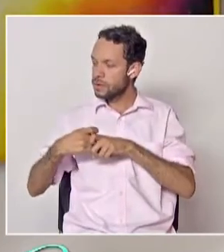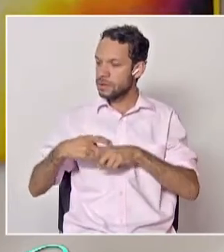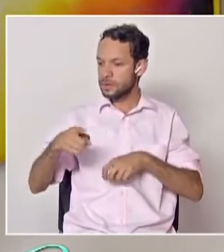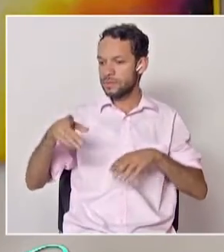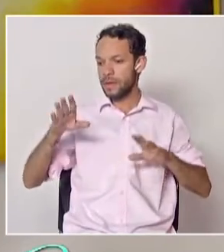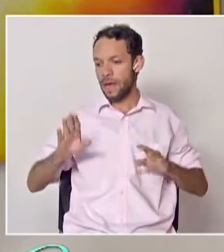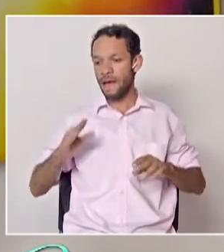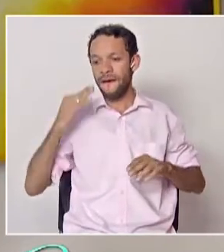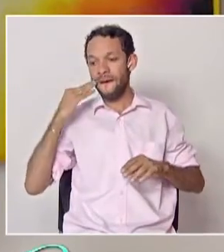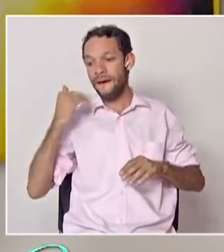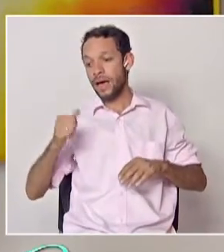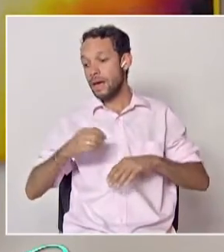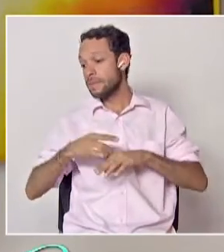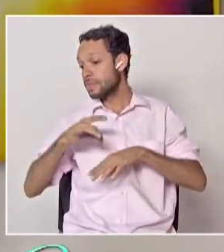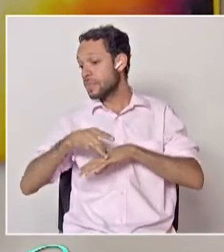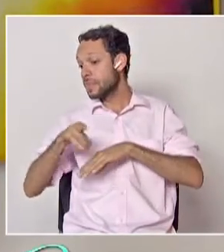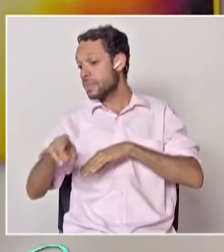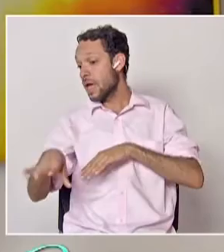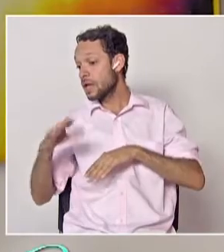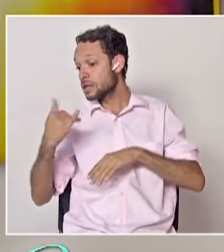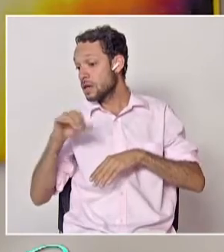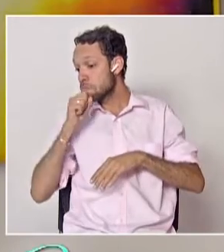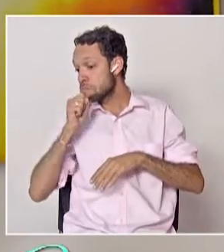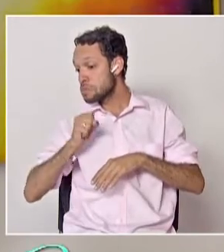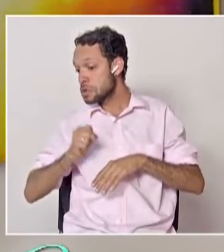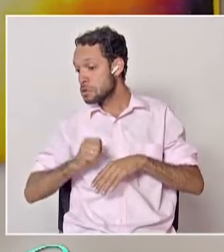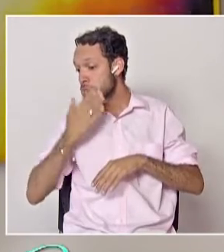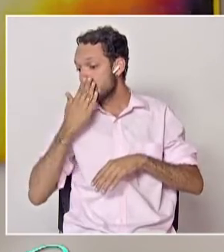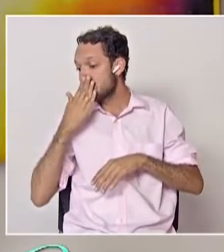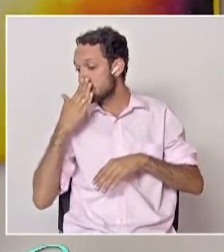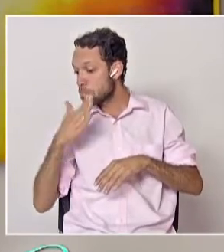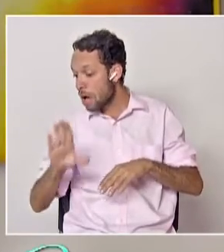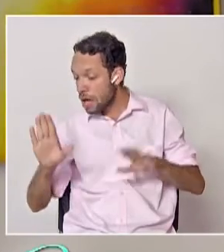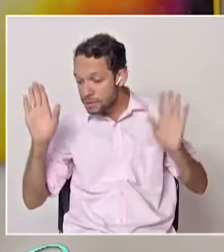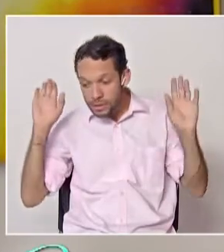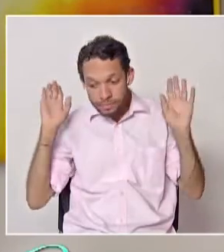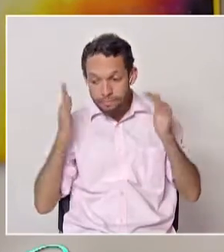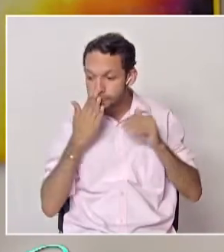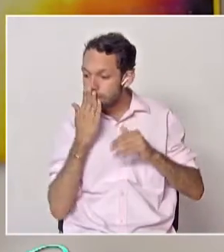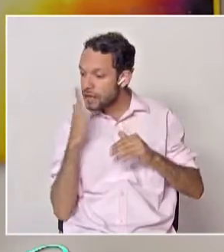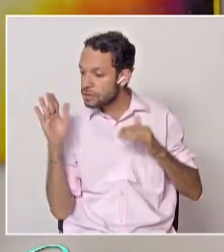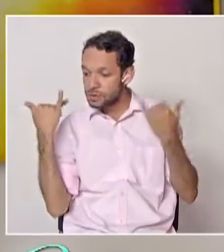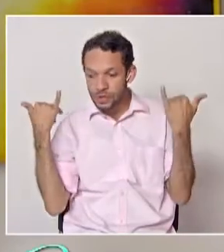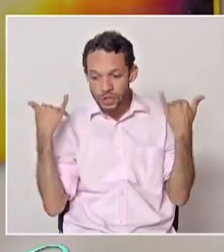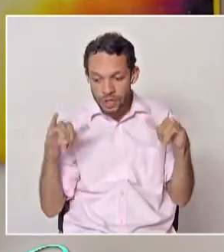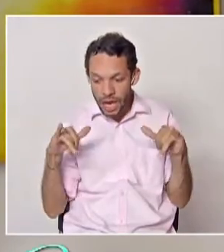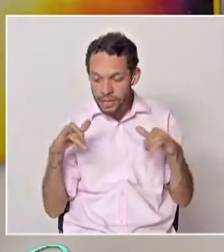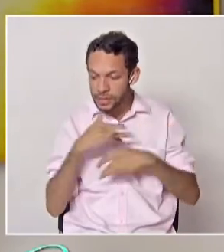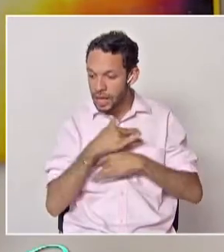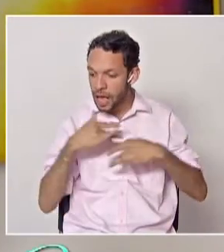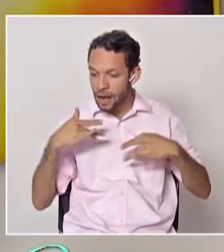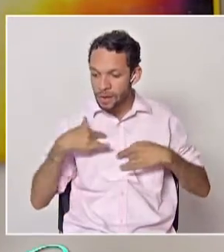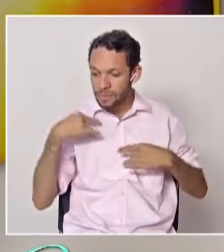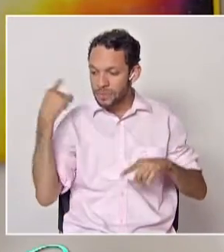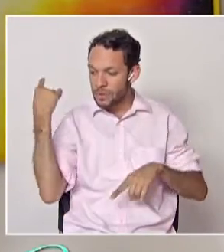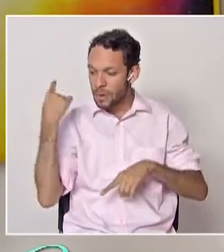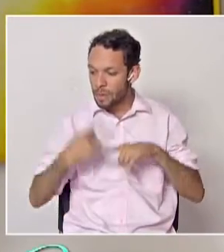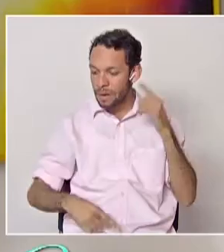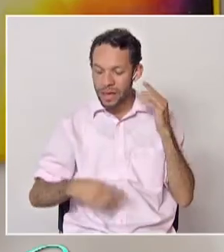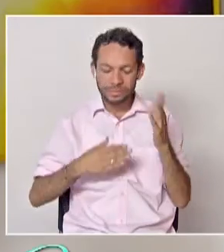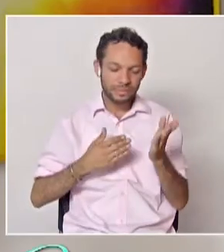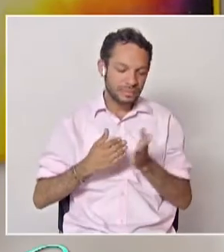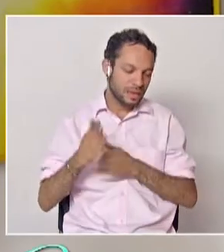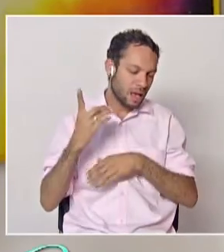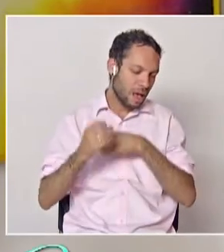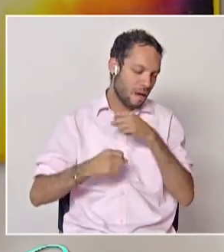tiene que acostumbrar a vivir con el dolor. Lo suyo no tiene tratamiento. Tiene que tomar medicamentos el resto de